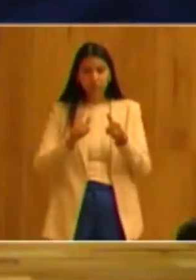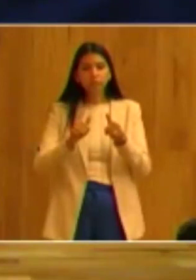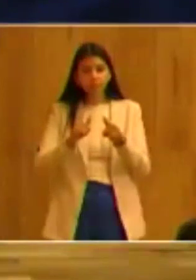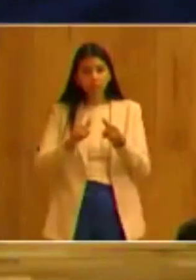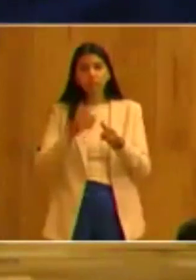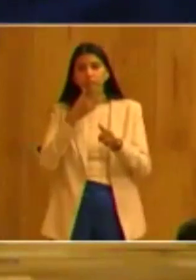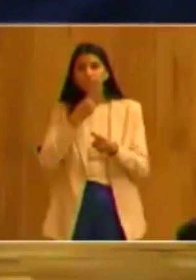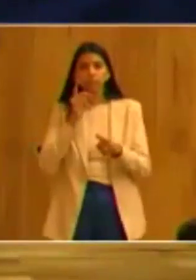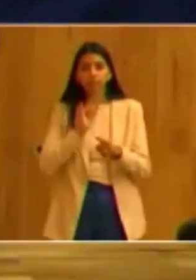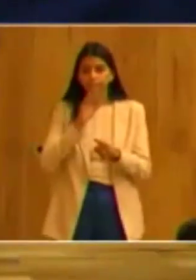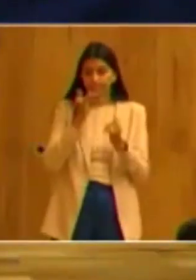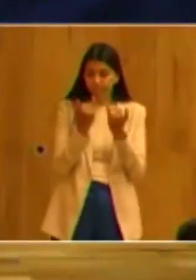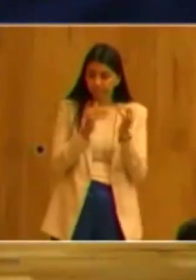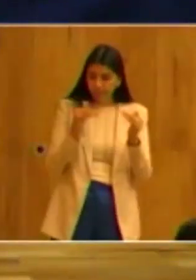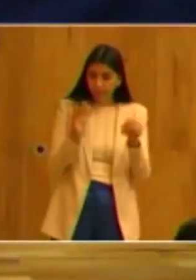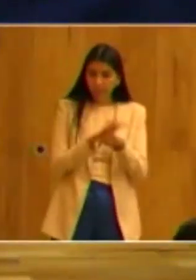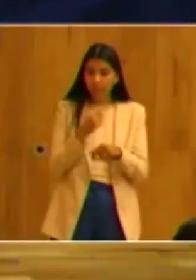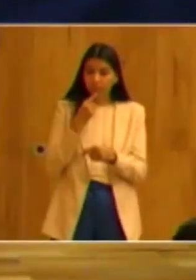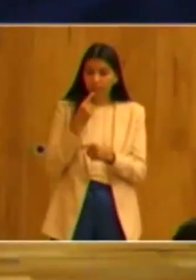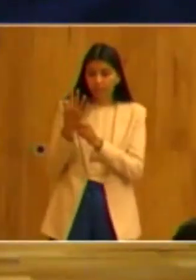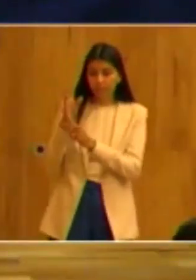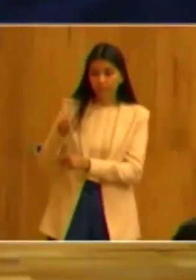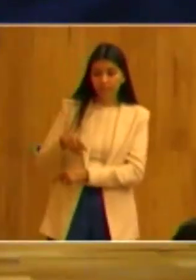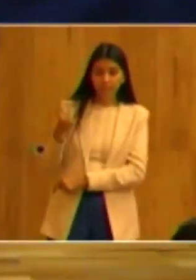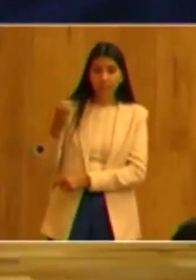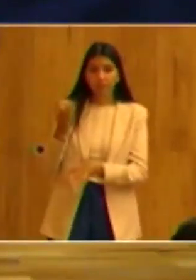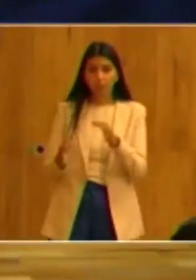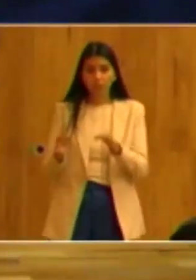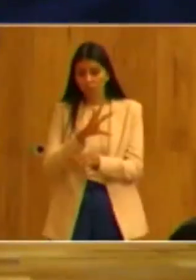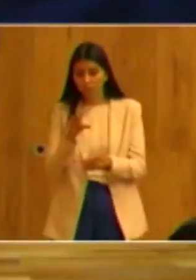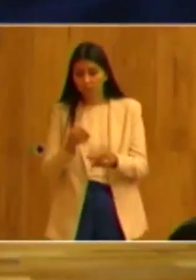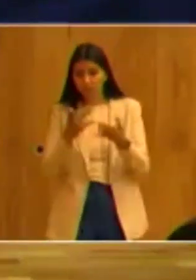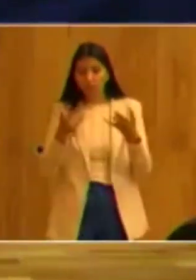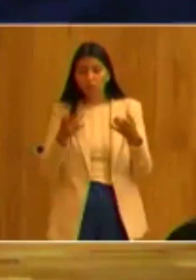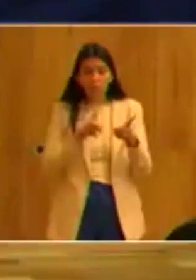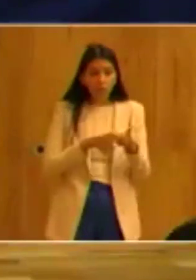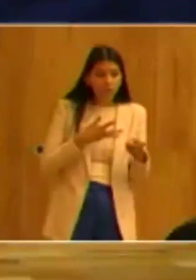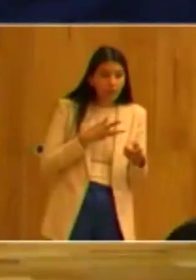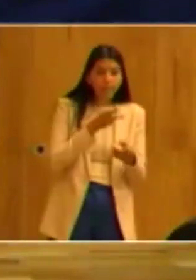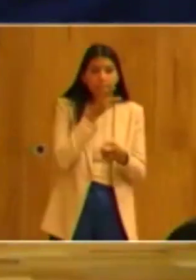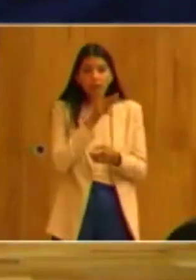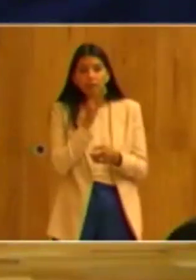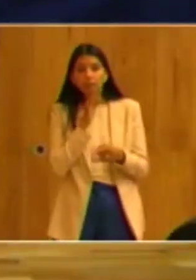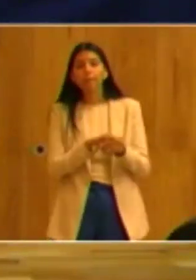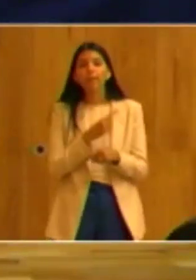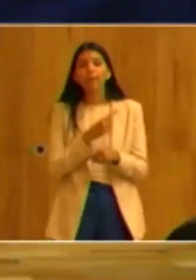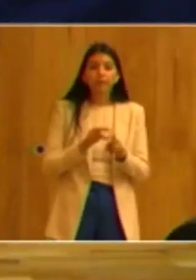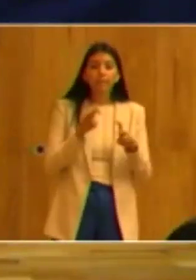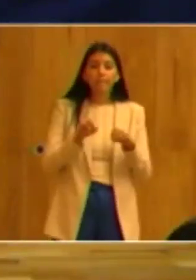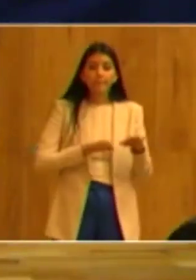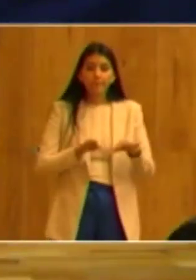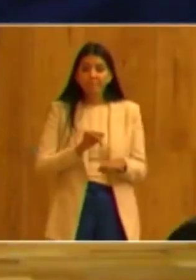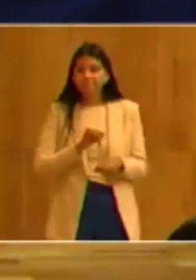porque bien lo dice la jueza, bueno, hay que tener todo el contexto general del caso, ¿no? ¿Dónde está el papá, la mamá y por qué situación